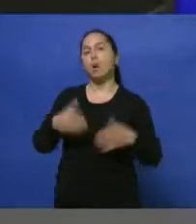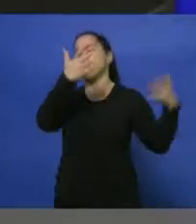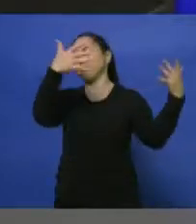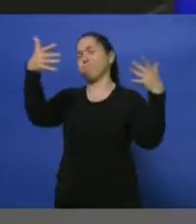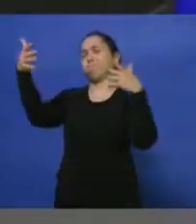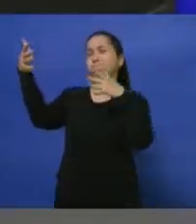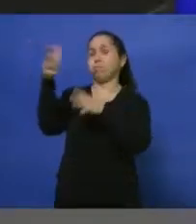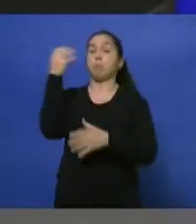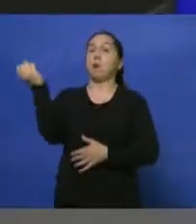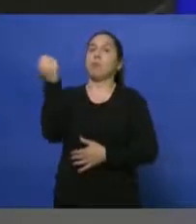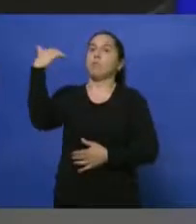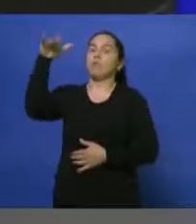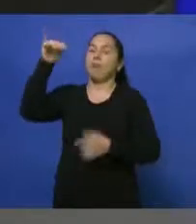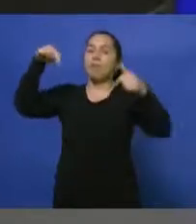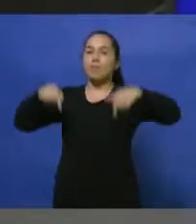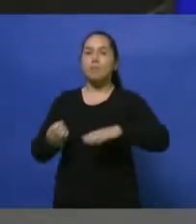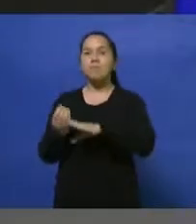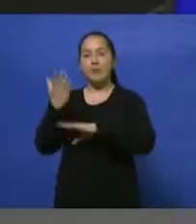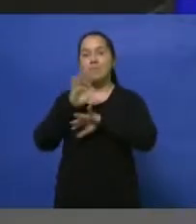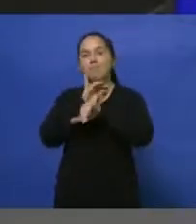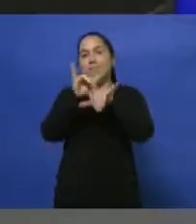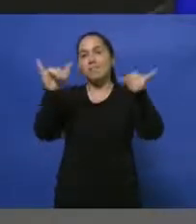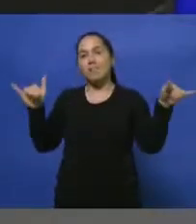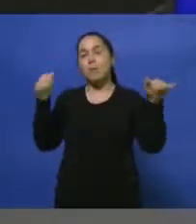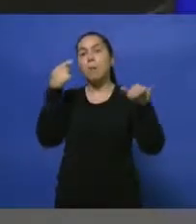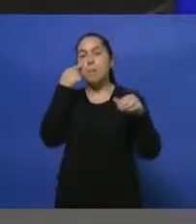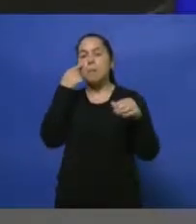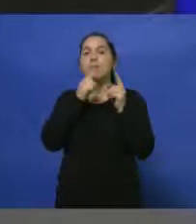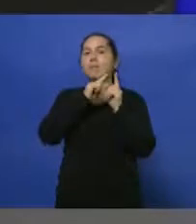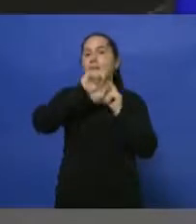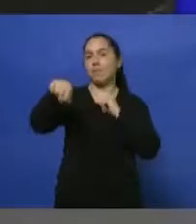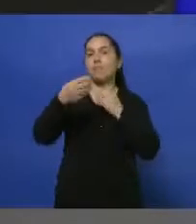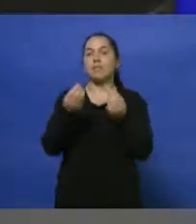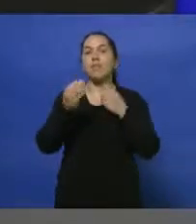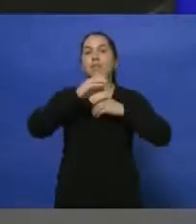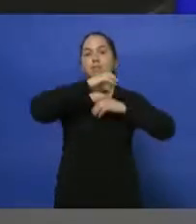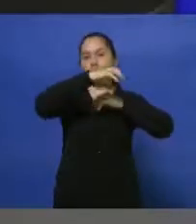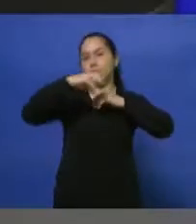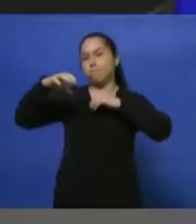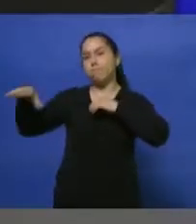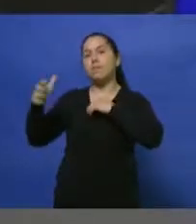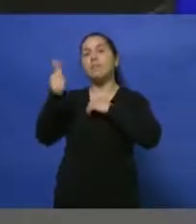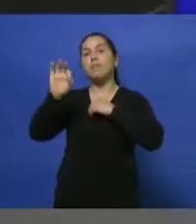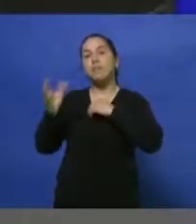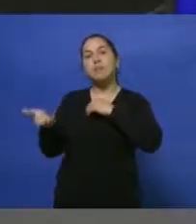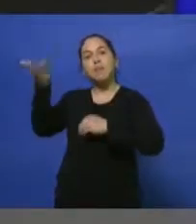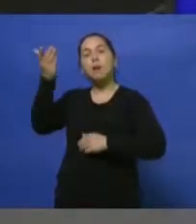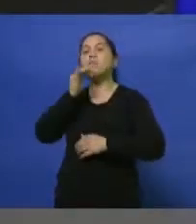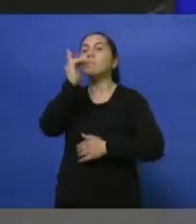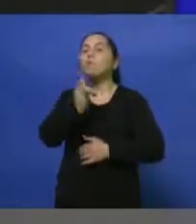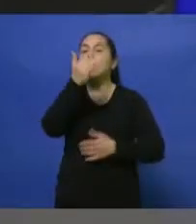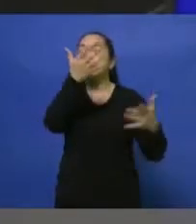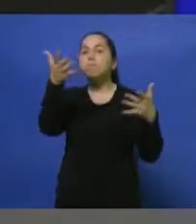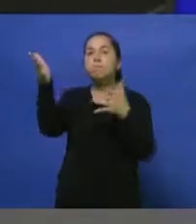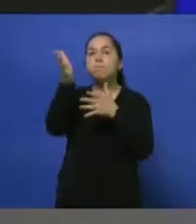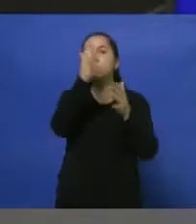eso comenzamos el noticiero de hoy en vivo y en directo para más de 60 localidades hablando del viento. Ya te vamos a contar qué pasó en Villa